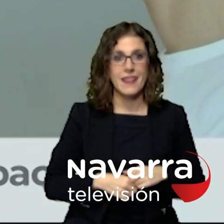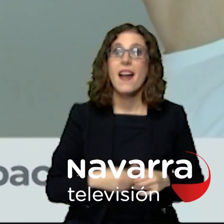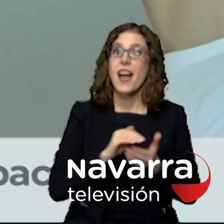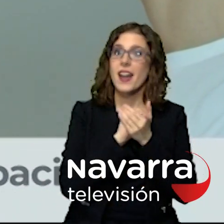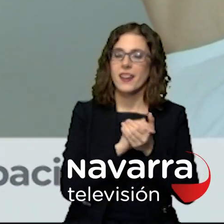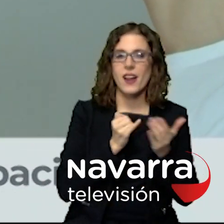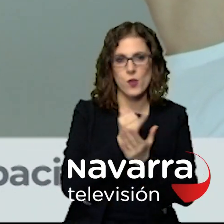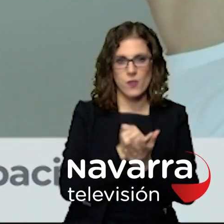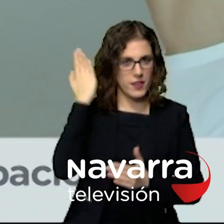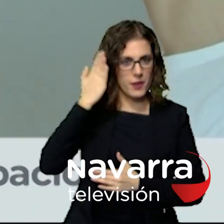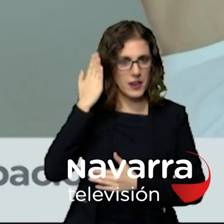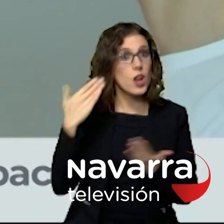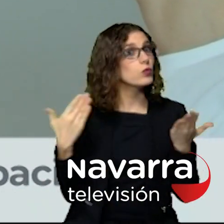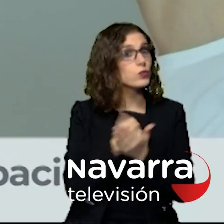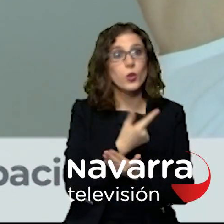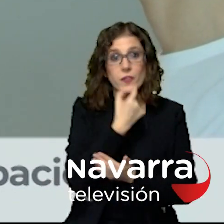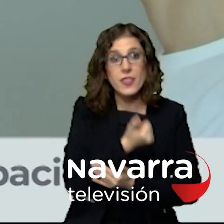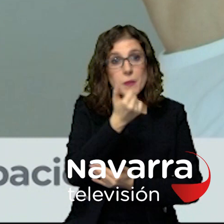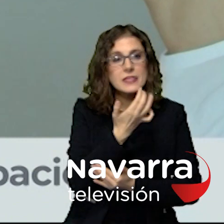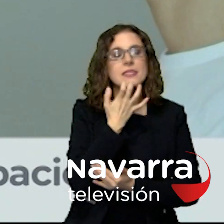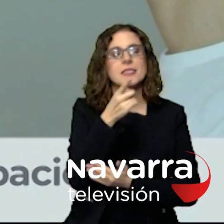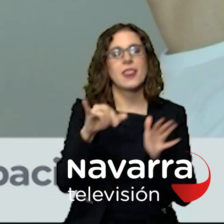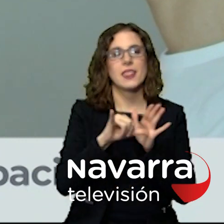Navarra. Todo es más fácil si estás cerca.